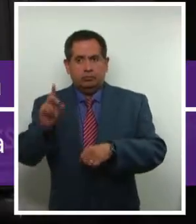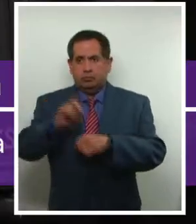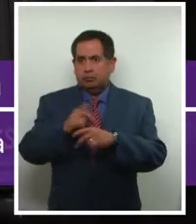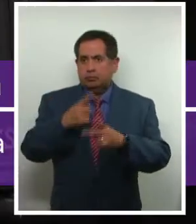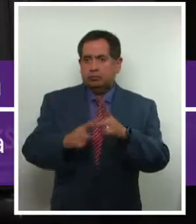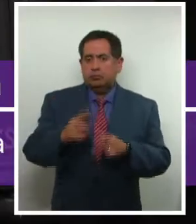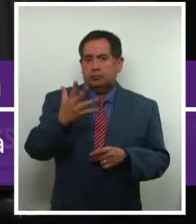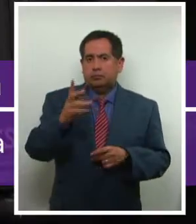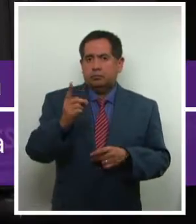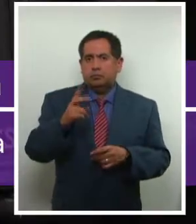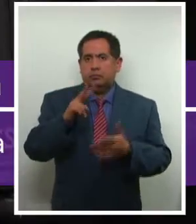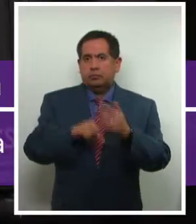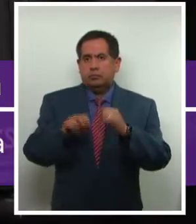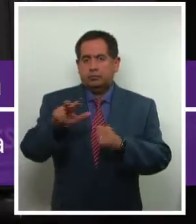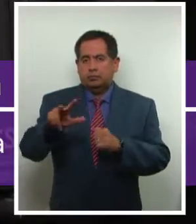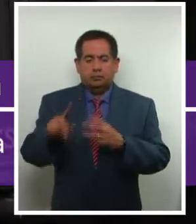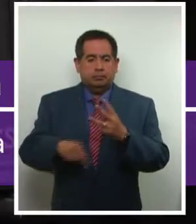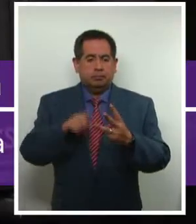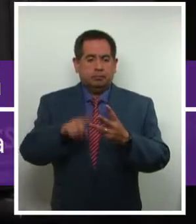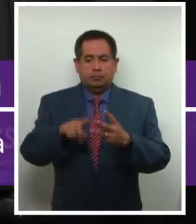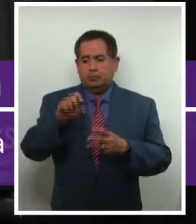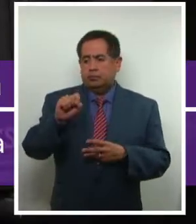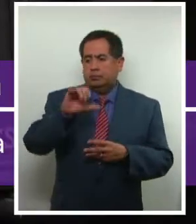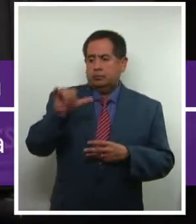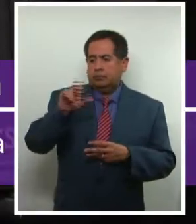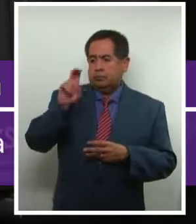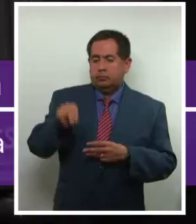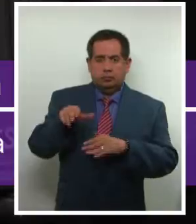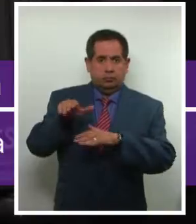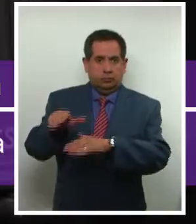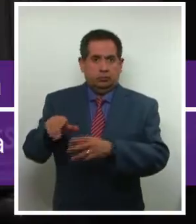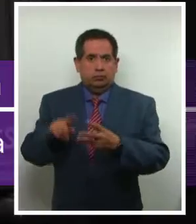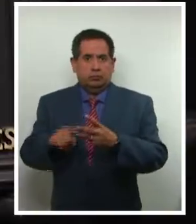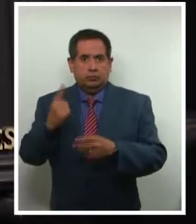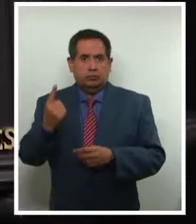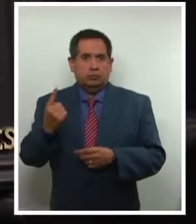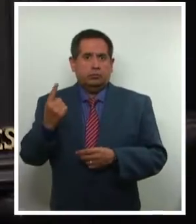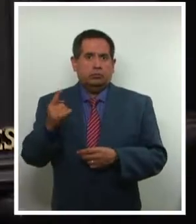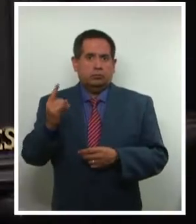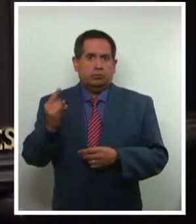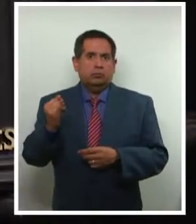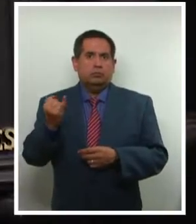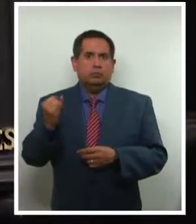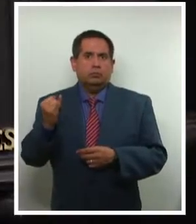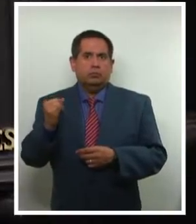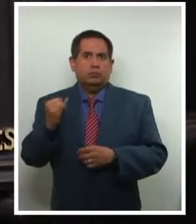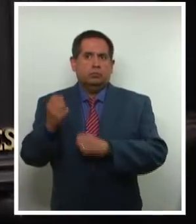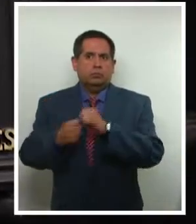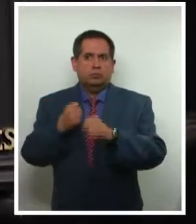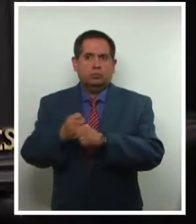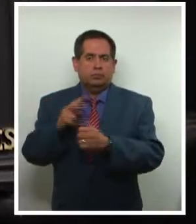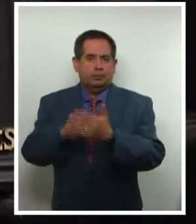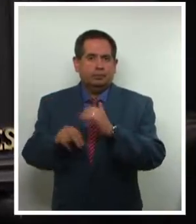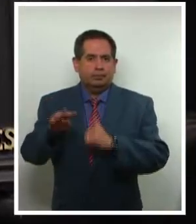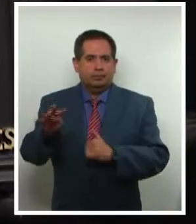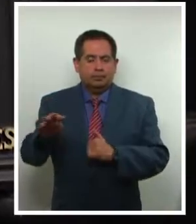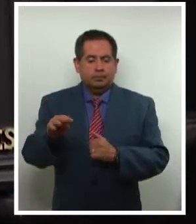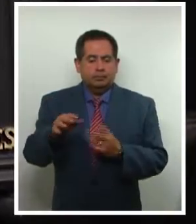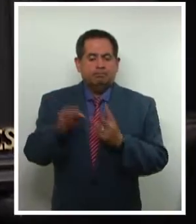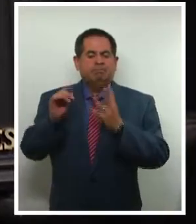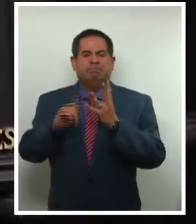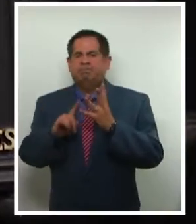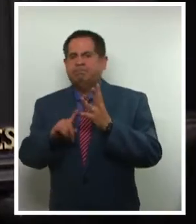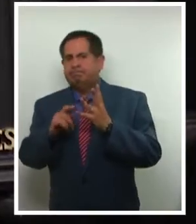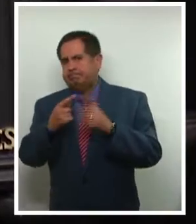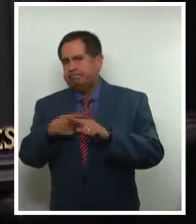de 2018 y las del Poder Judicial el 1 de junio de 2019, con excepción de